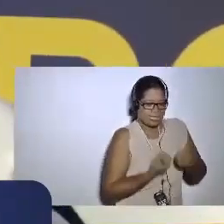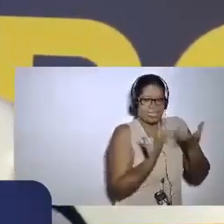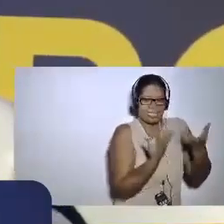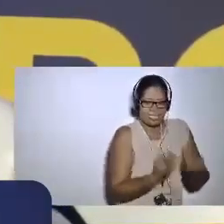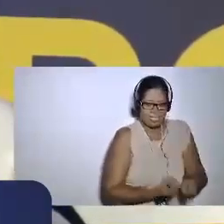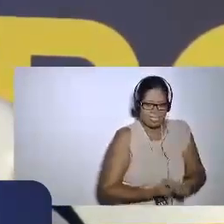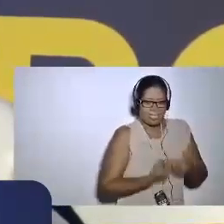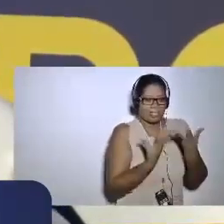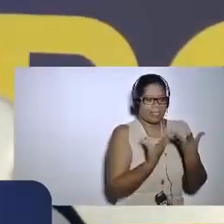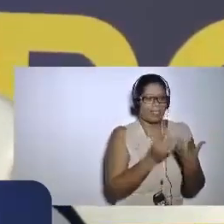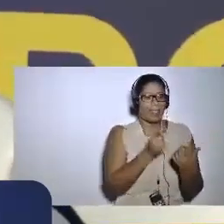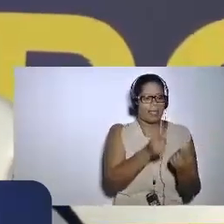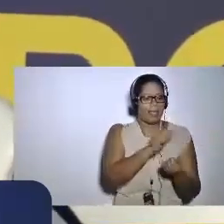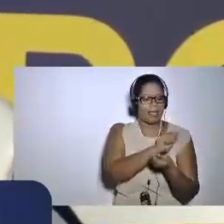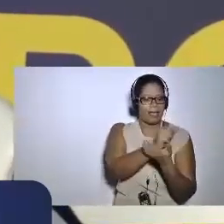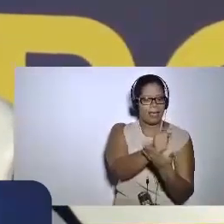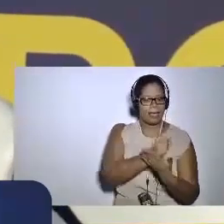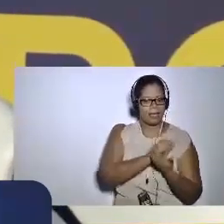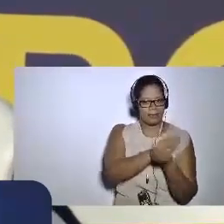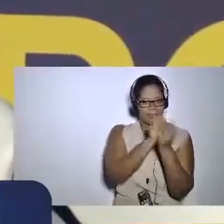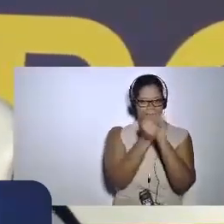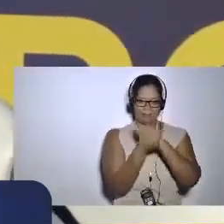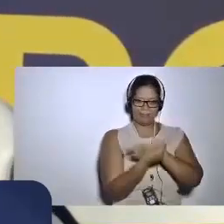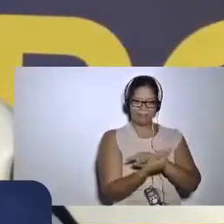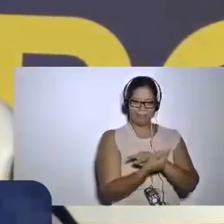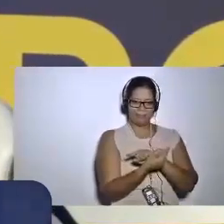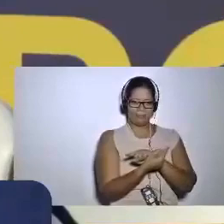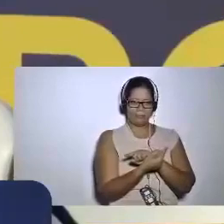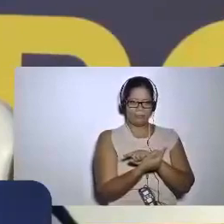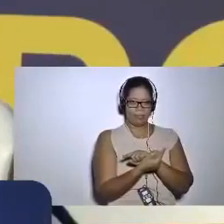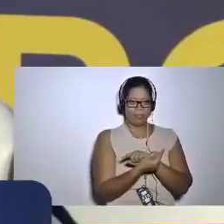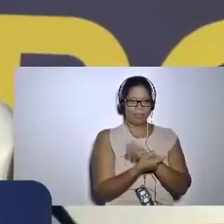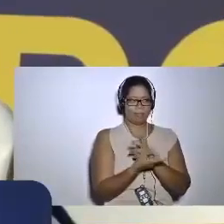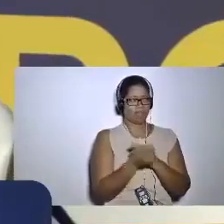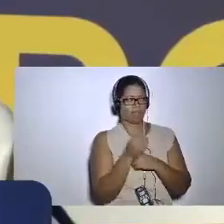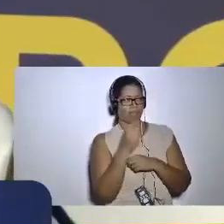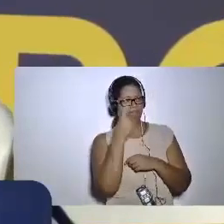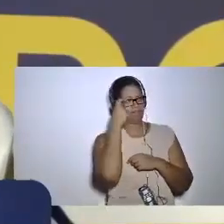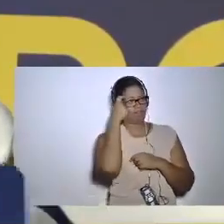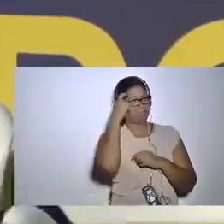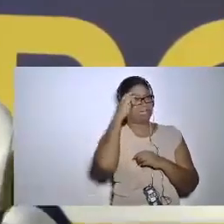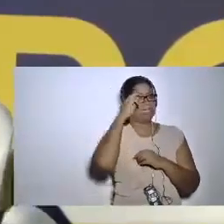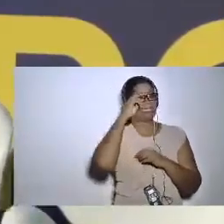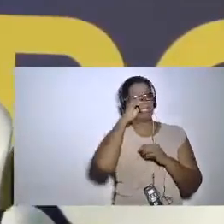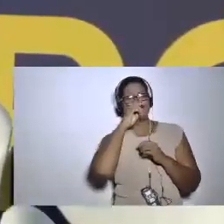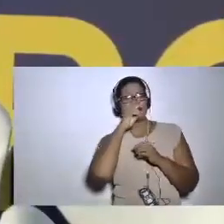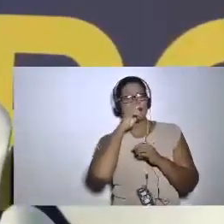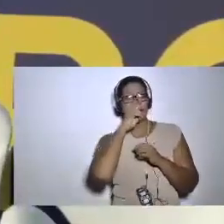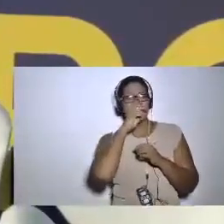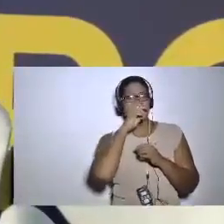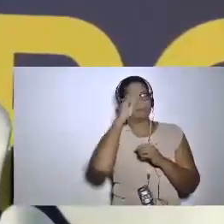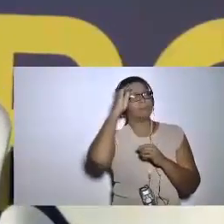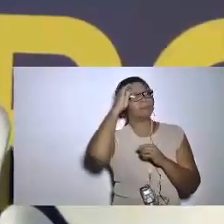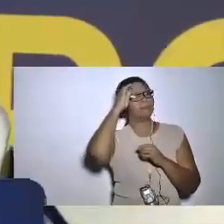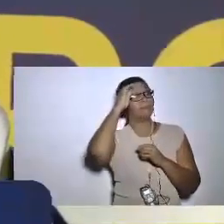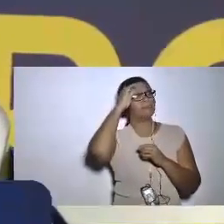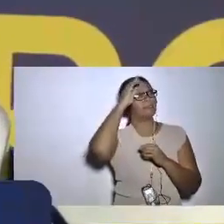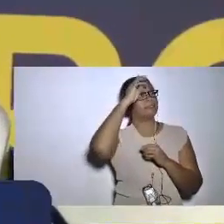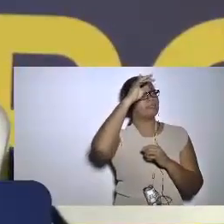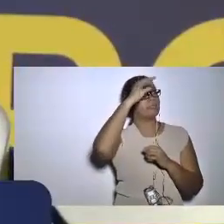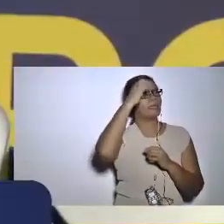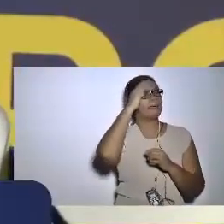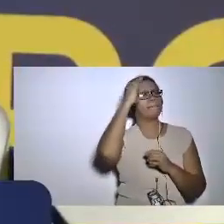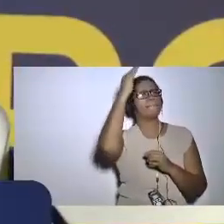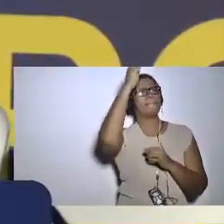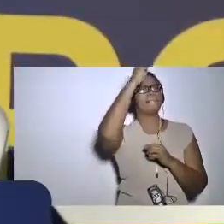producir y anticipar ese cambio. No mirar lo que va a pasar